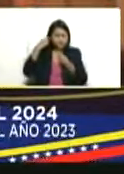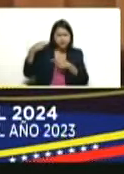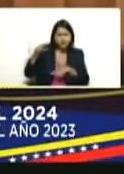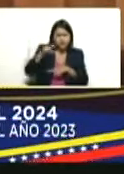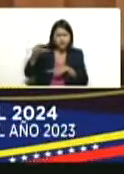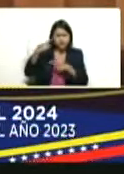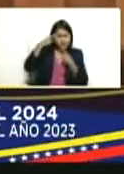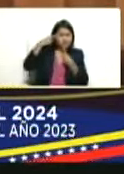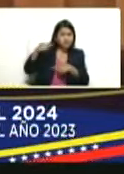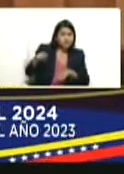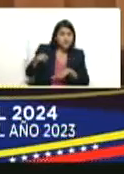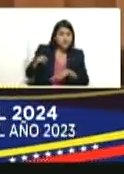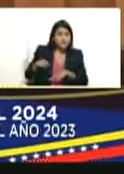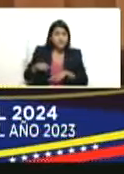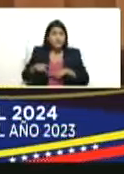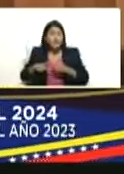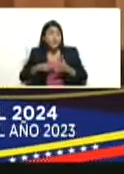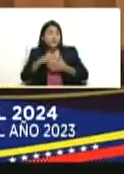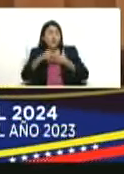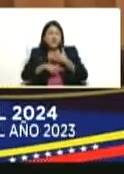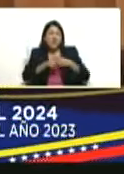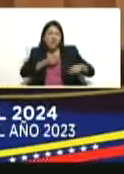Tienen un proyecto hegemonicista,